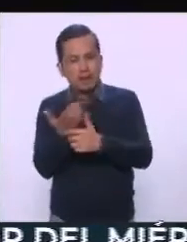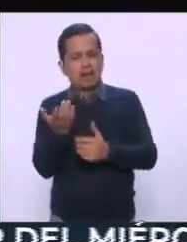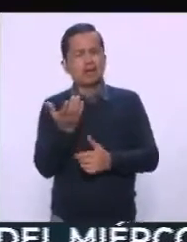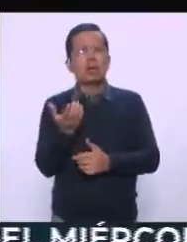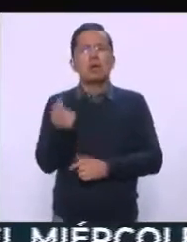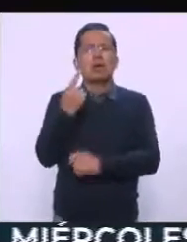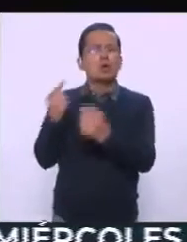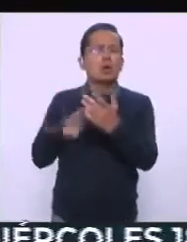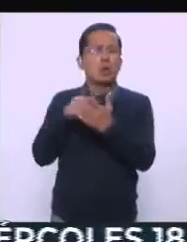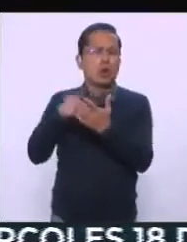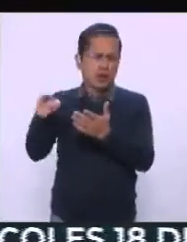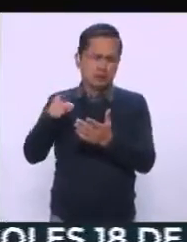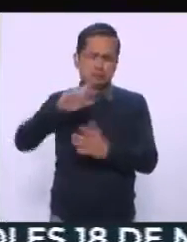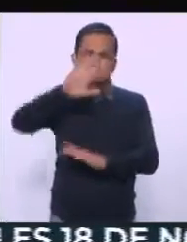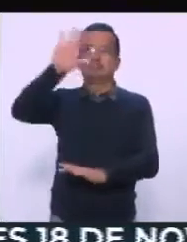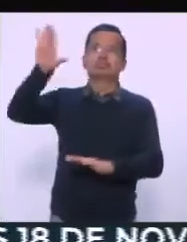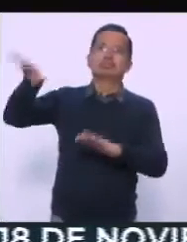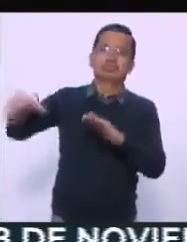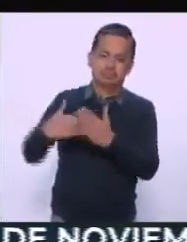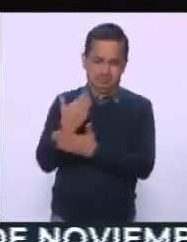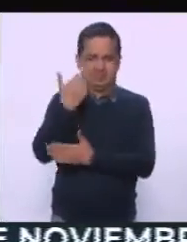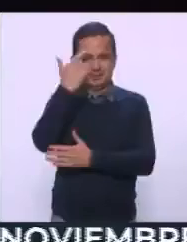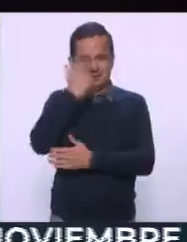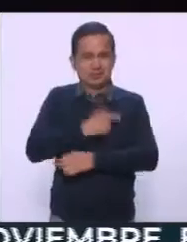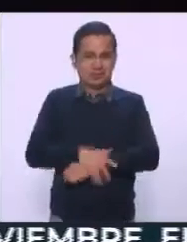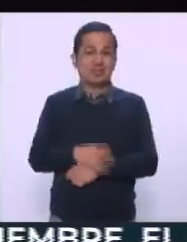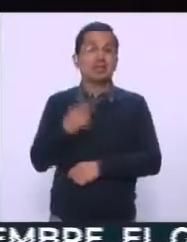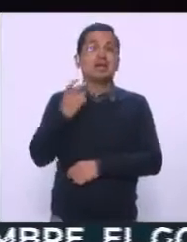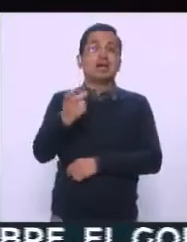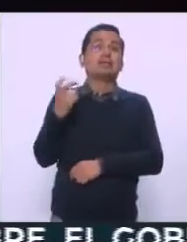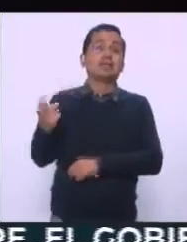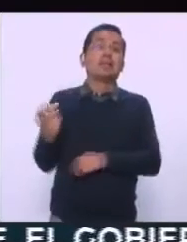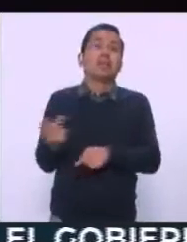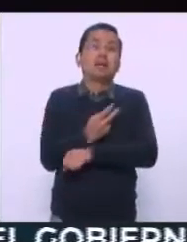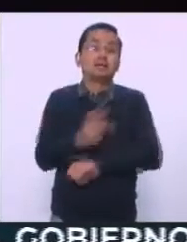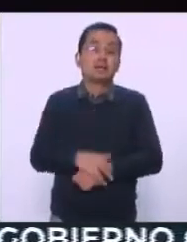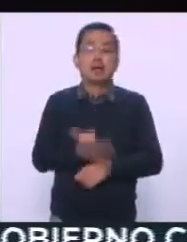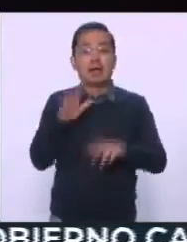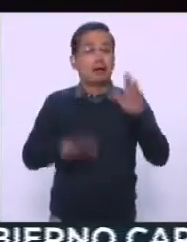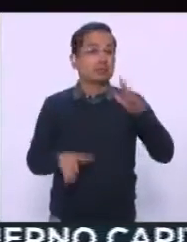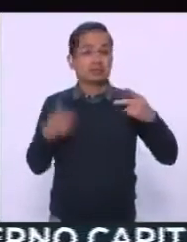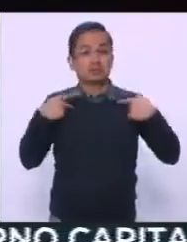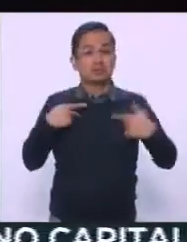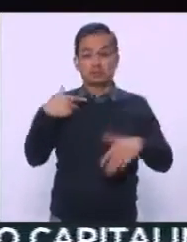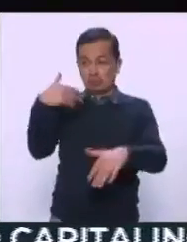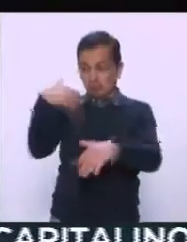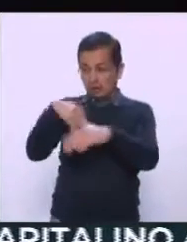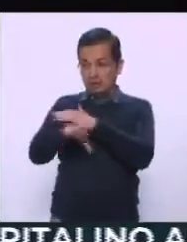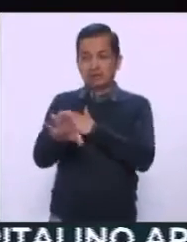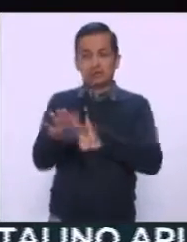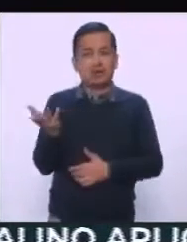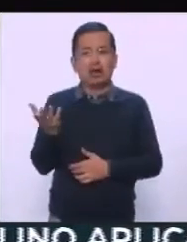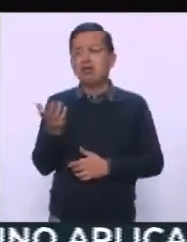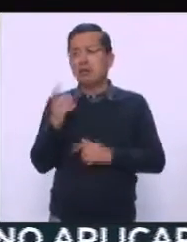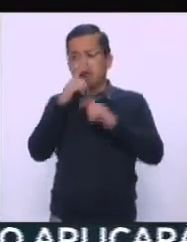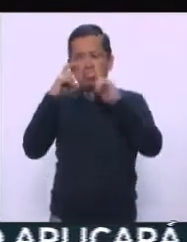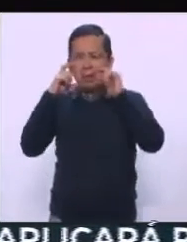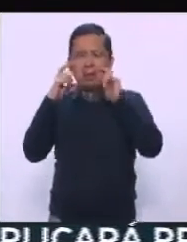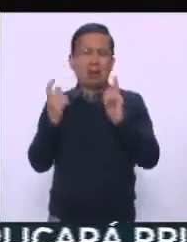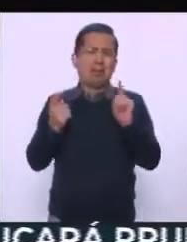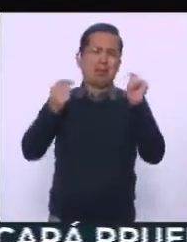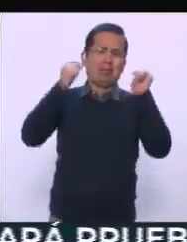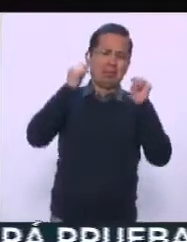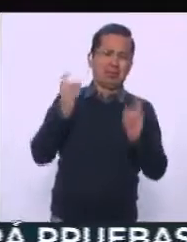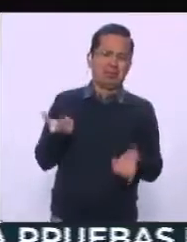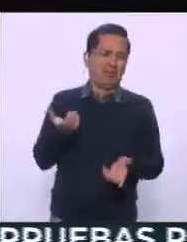abren durante las noches, donde además coincide con que se relajan algunas medidas, por ejemplo, en la aportación del cubrebocas.